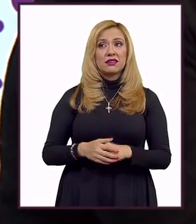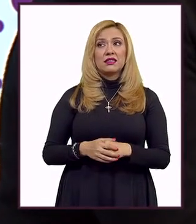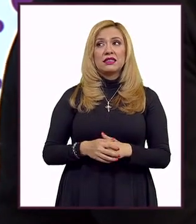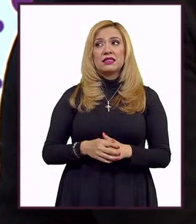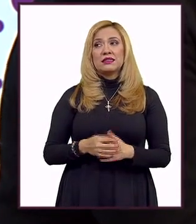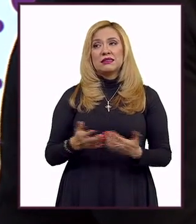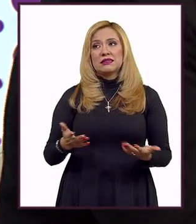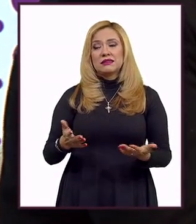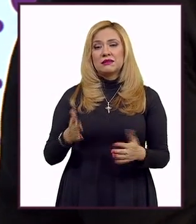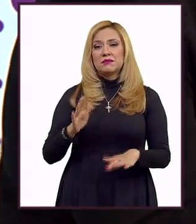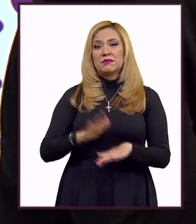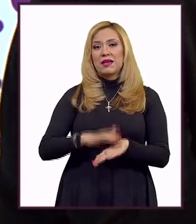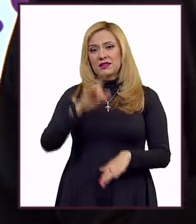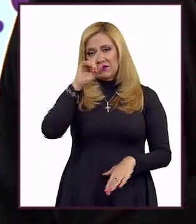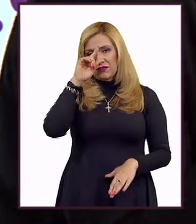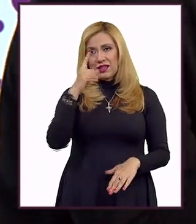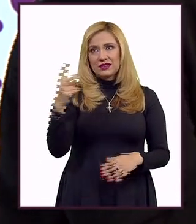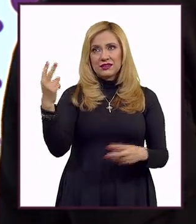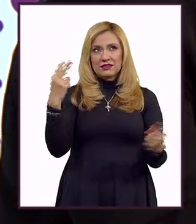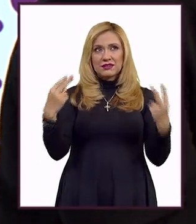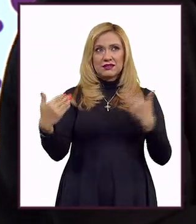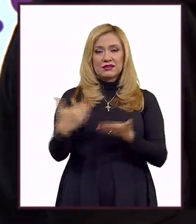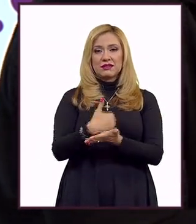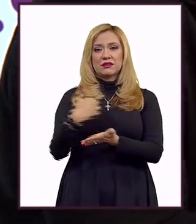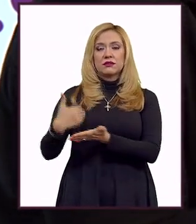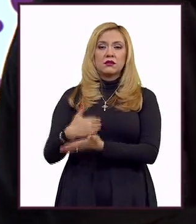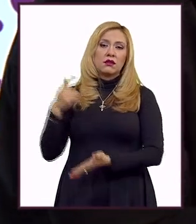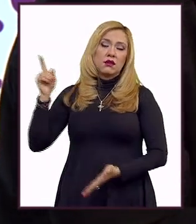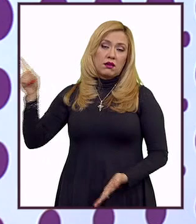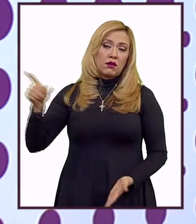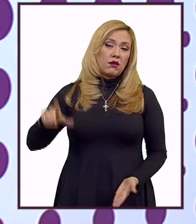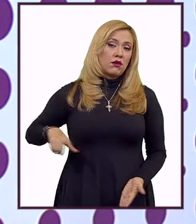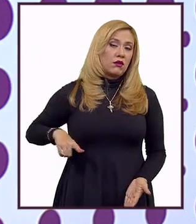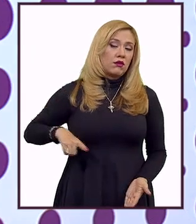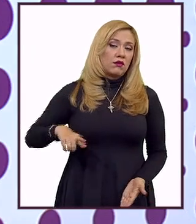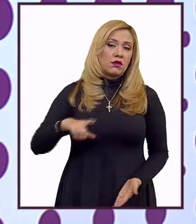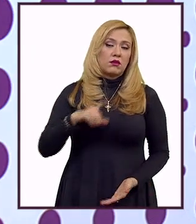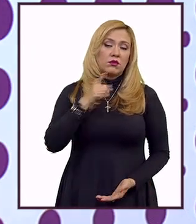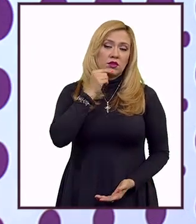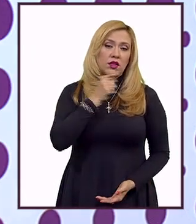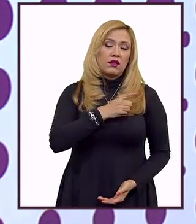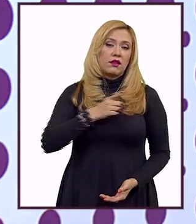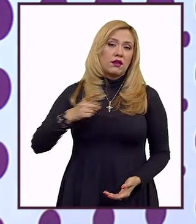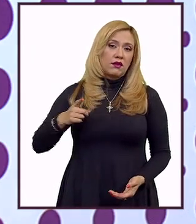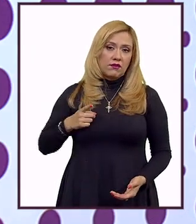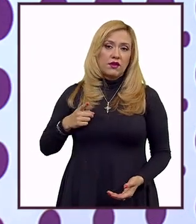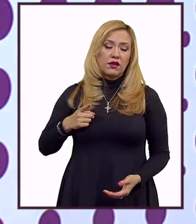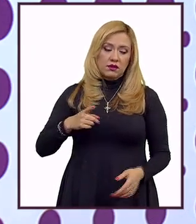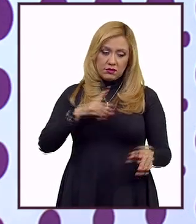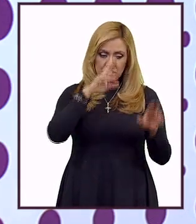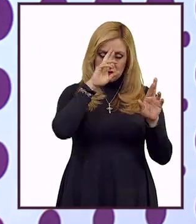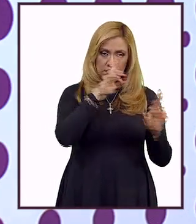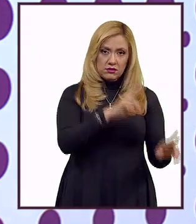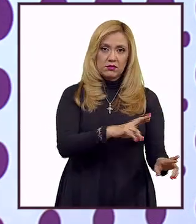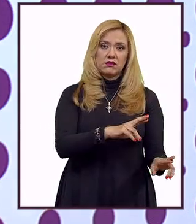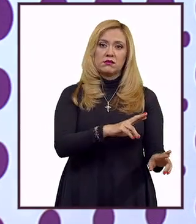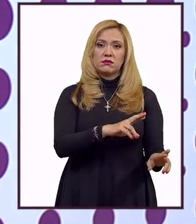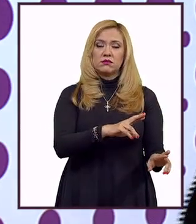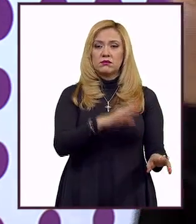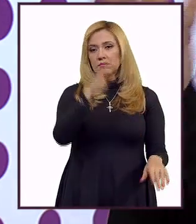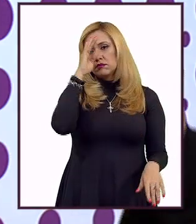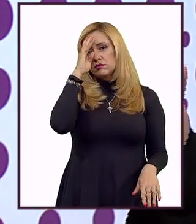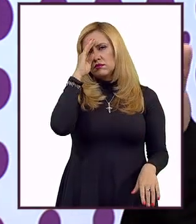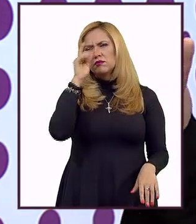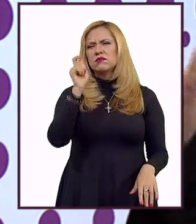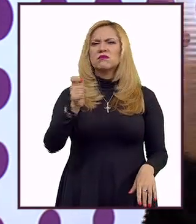especial vulnerabilidad, el Estado genera un deber especial, que es un deber especial de posición de garante, ¿no? Pensando